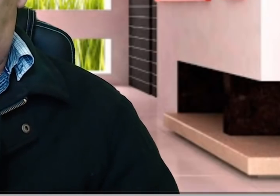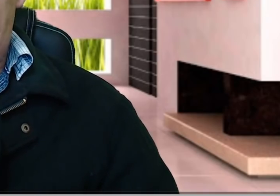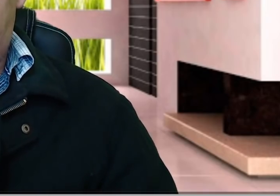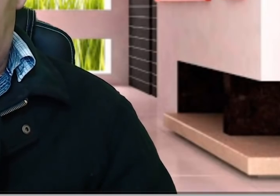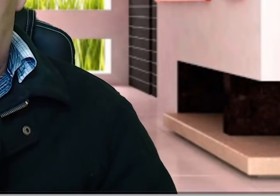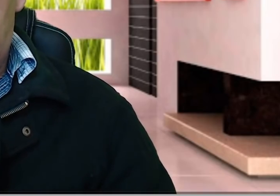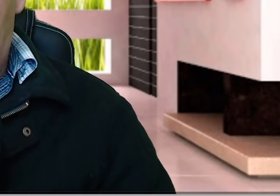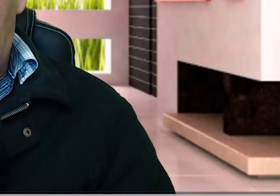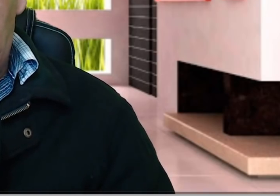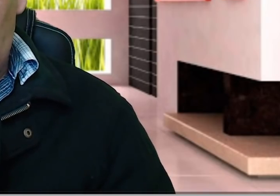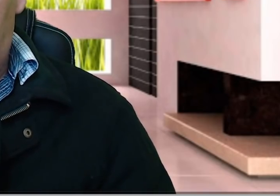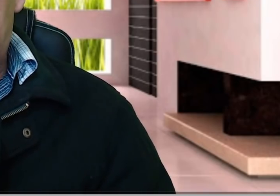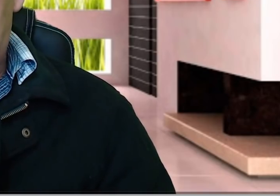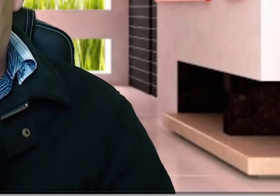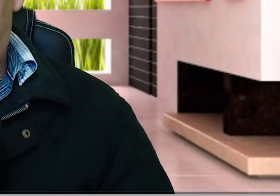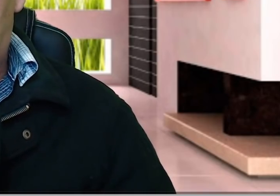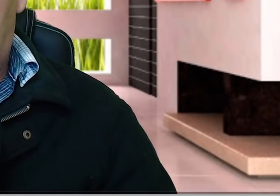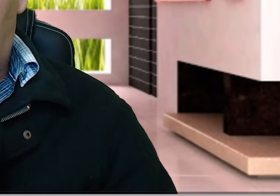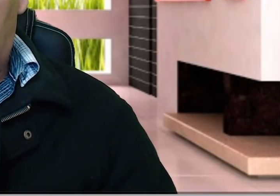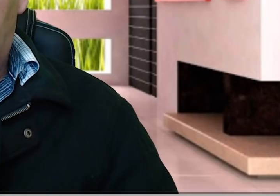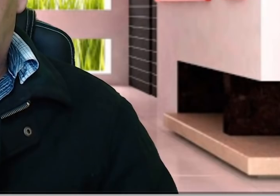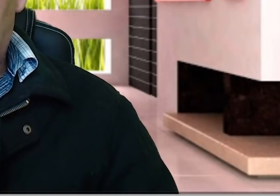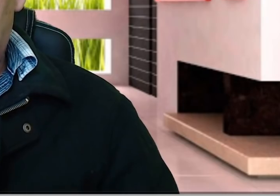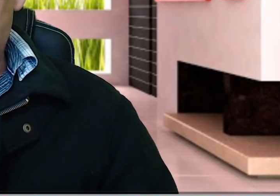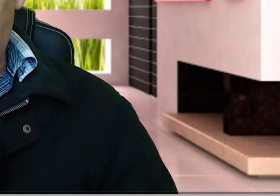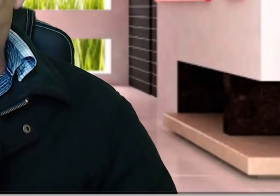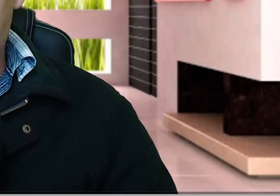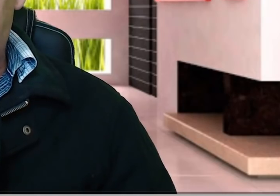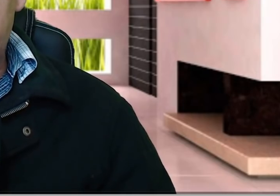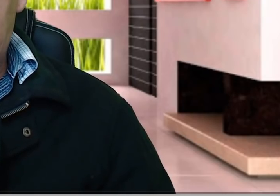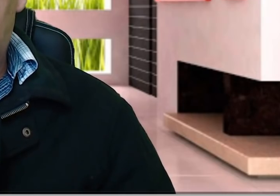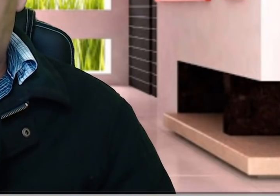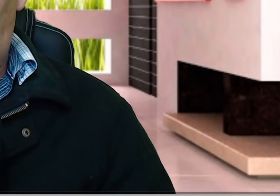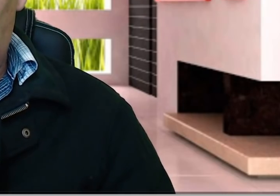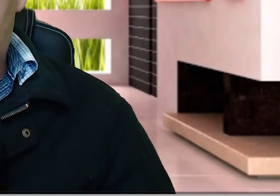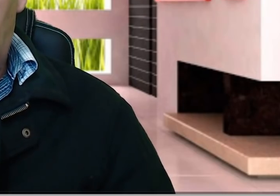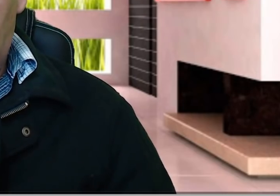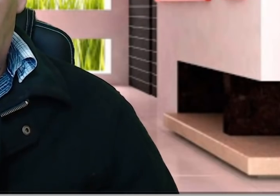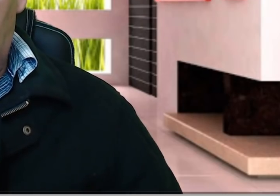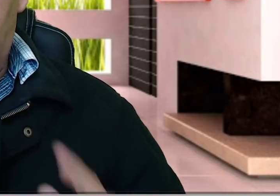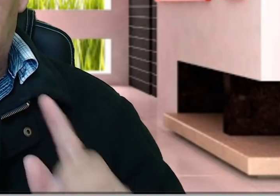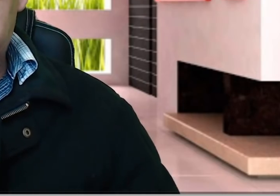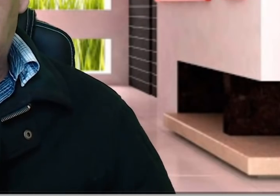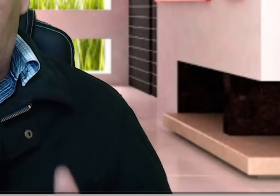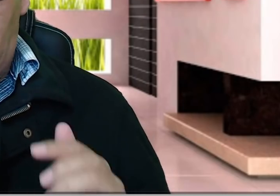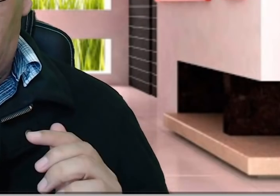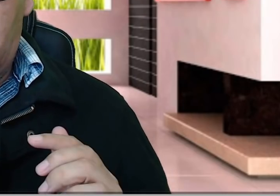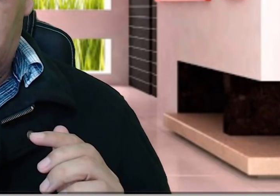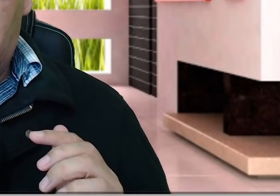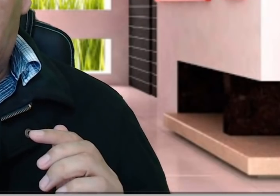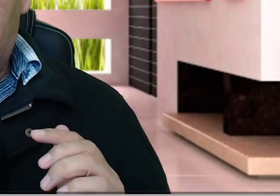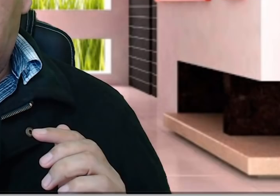cuento más. Vamos a ver qué dijo el presidente López Obrador sobre los empresarios que hoy lo felicitan.